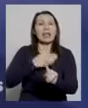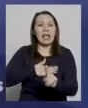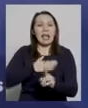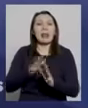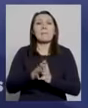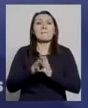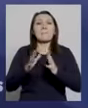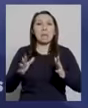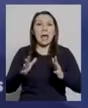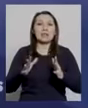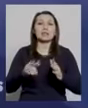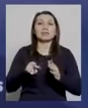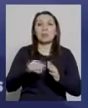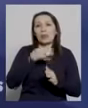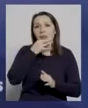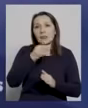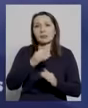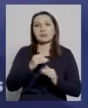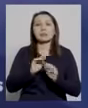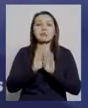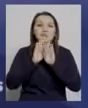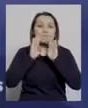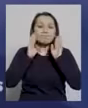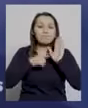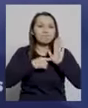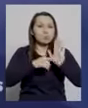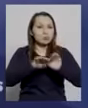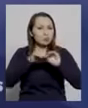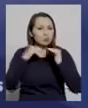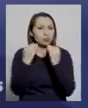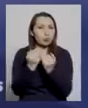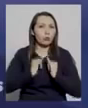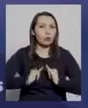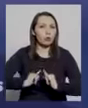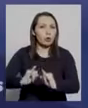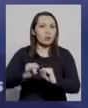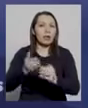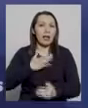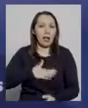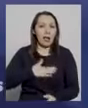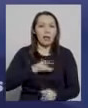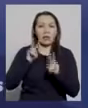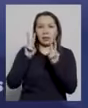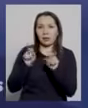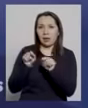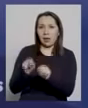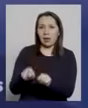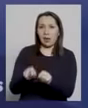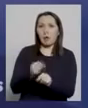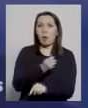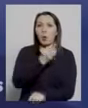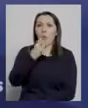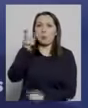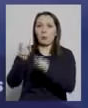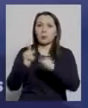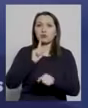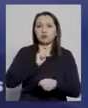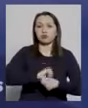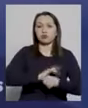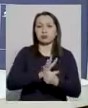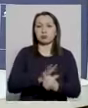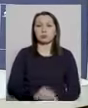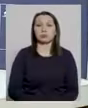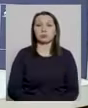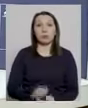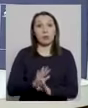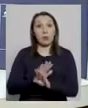mayor o aumentar más bien la transparencia en la información con respecto al número de casos.